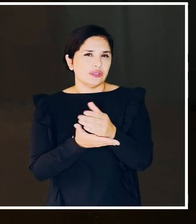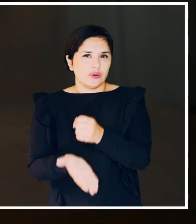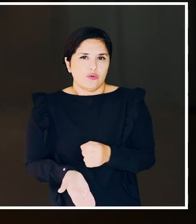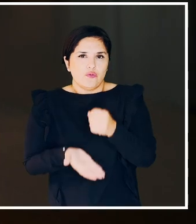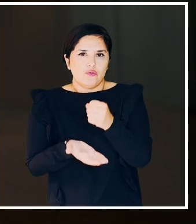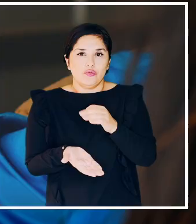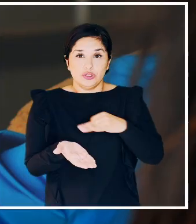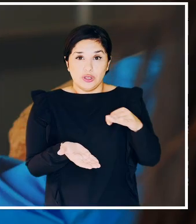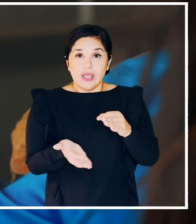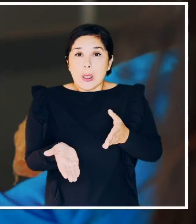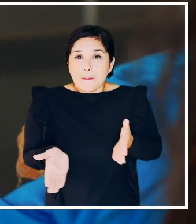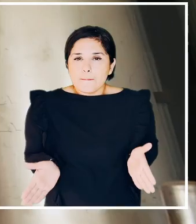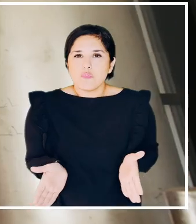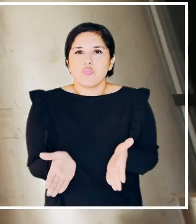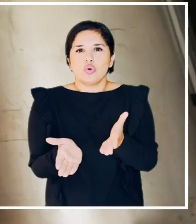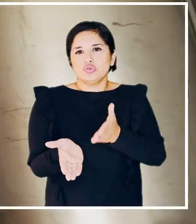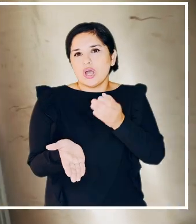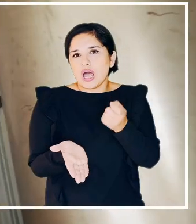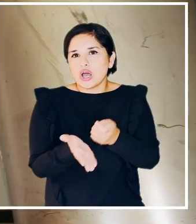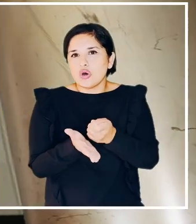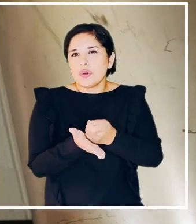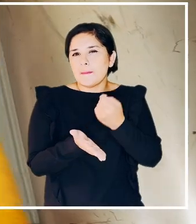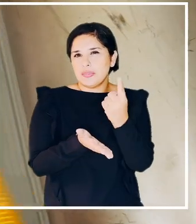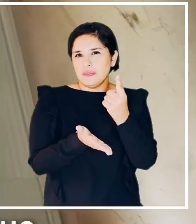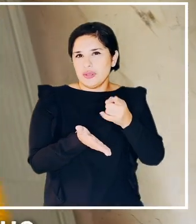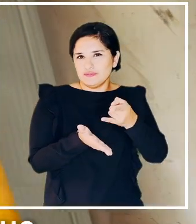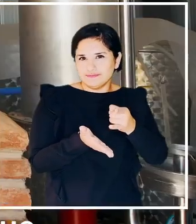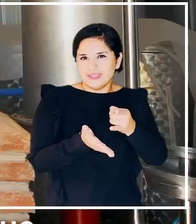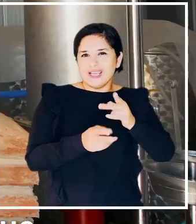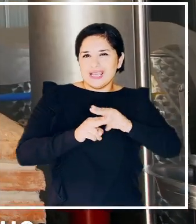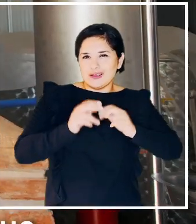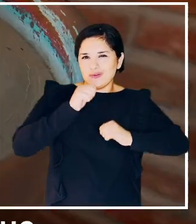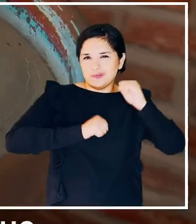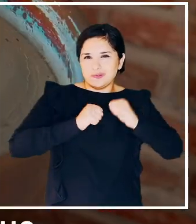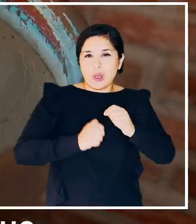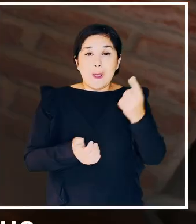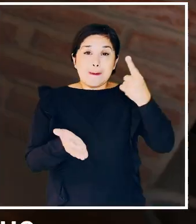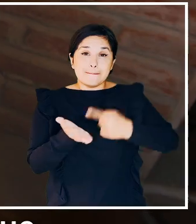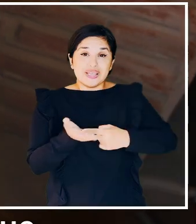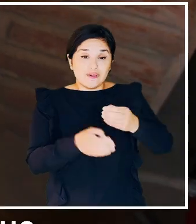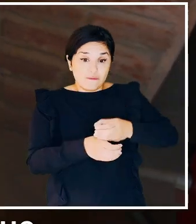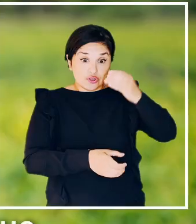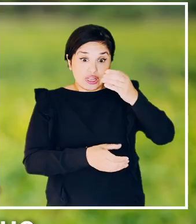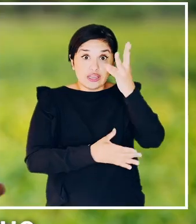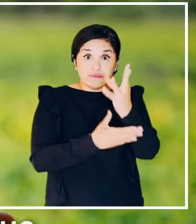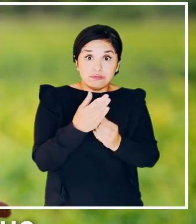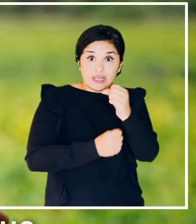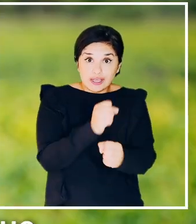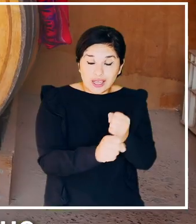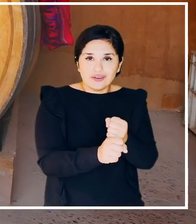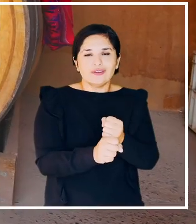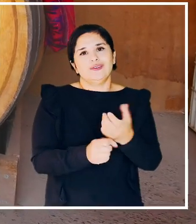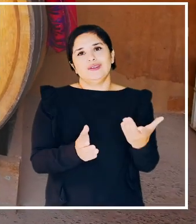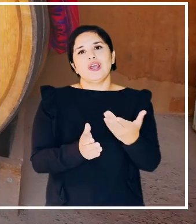sí con un capital abeja y esto nos dio un empujón y ahí podemos comprar el primer alambique. Ahí generamos una producción de 1000 botellas, las cuales se agotaron ese año,